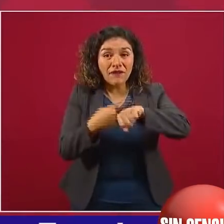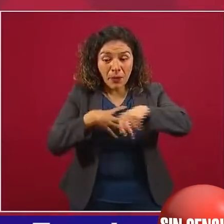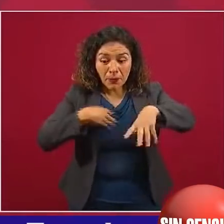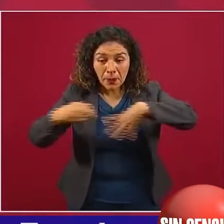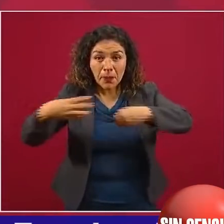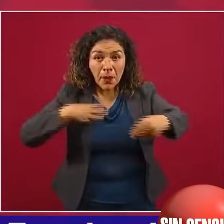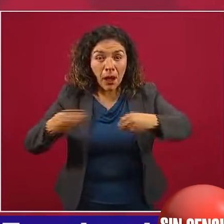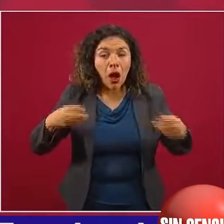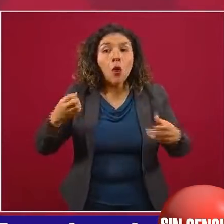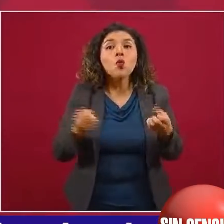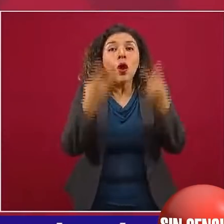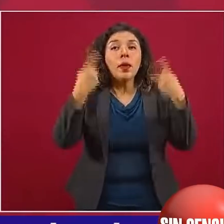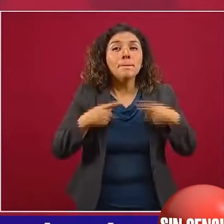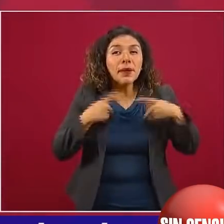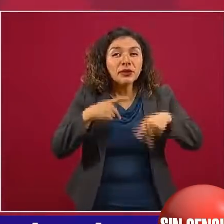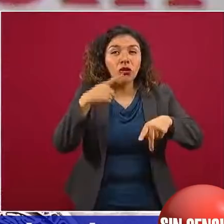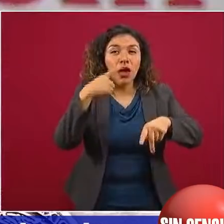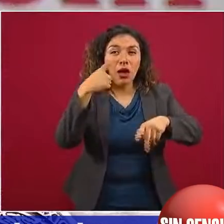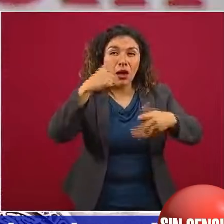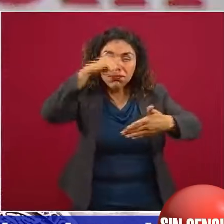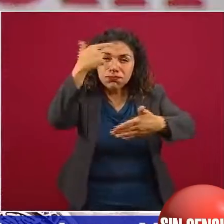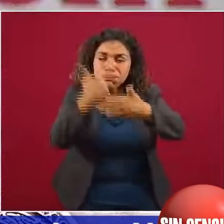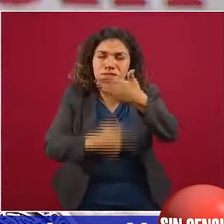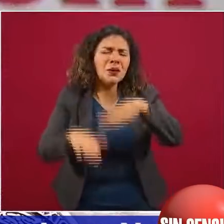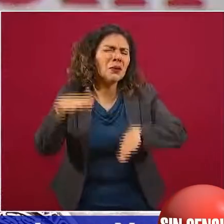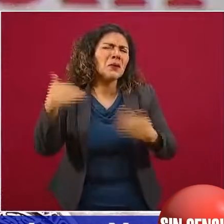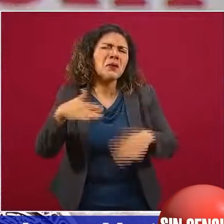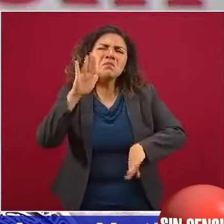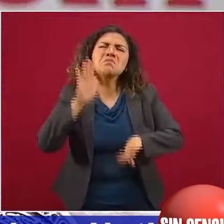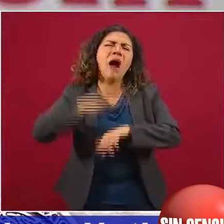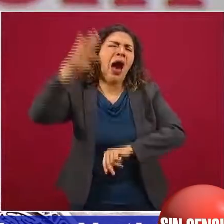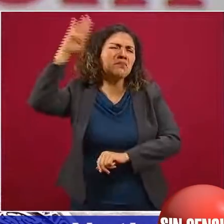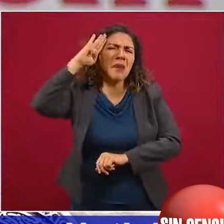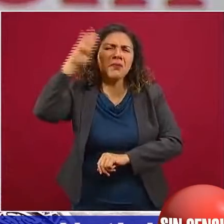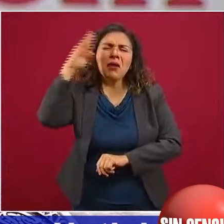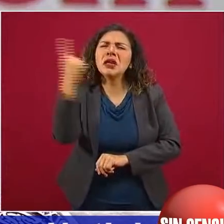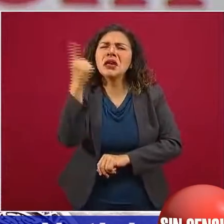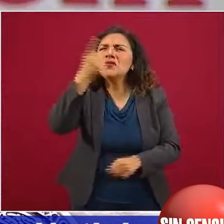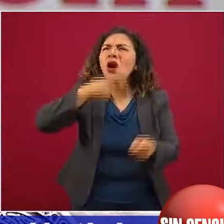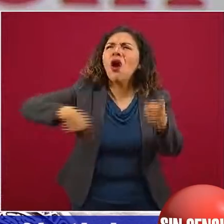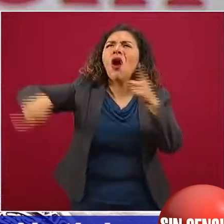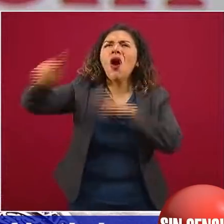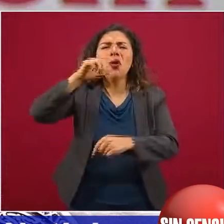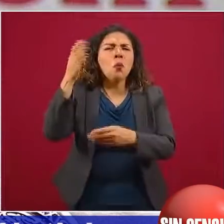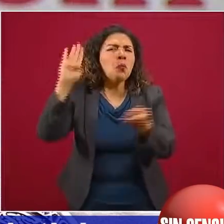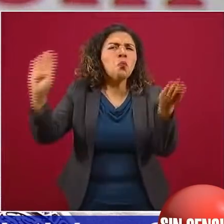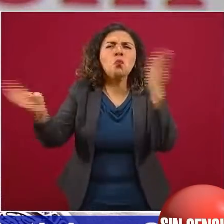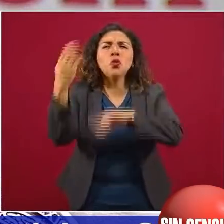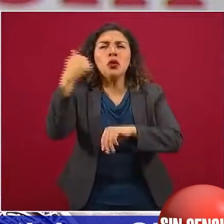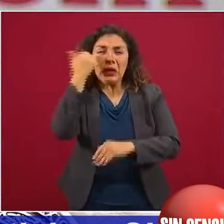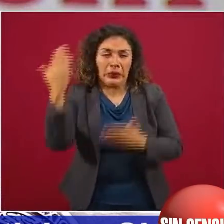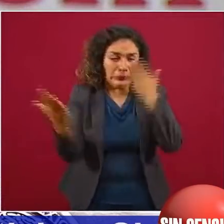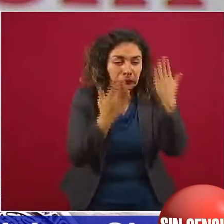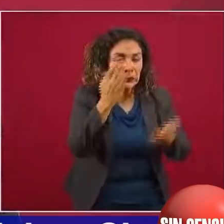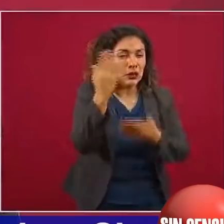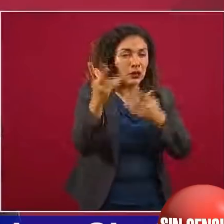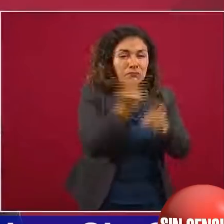en términos del número de casos, es muchísimo más grande de lo que cualquier sistema de vigilancia epidemiológica del mundo